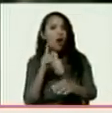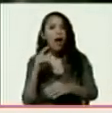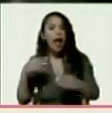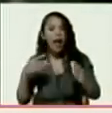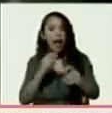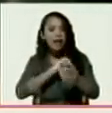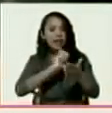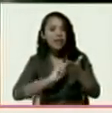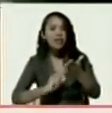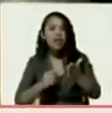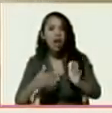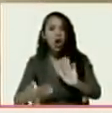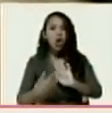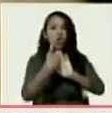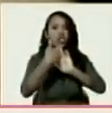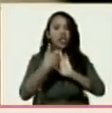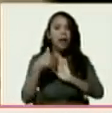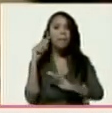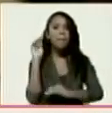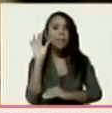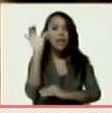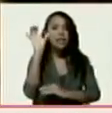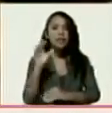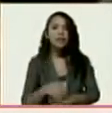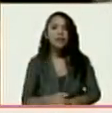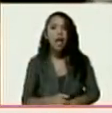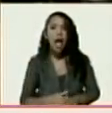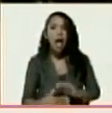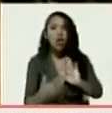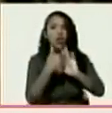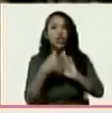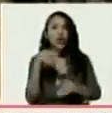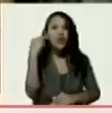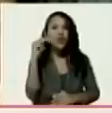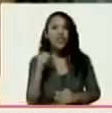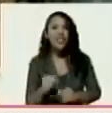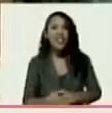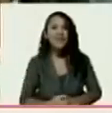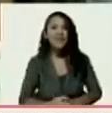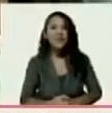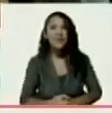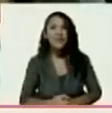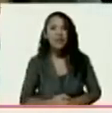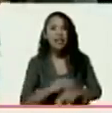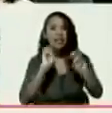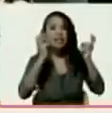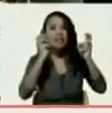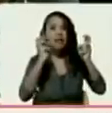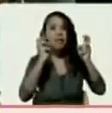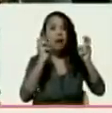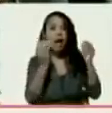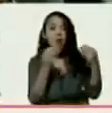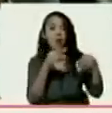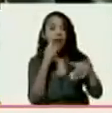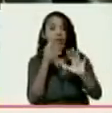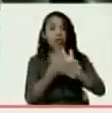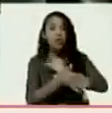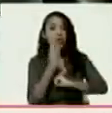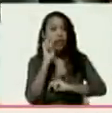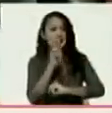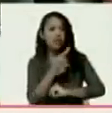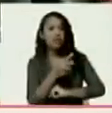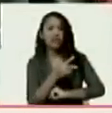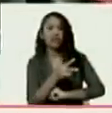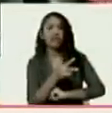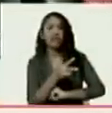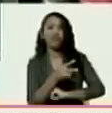país. Contra, y caen en un nivel, yo no sé si ese término es adecuado, pero caen en el nivel de palangrismo.